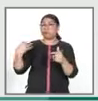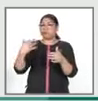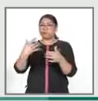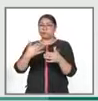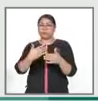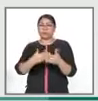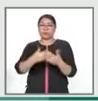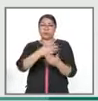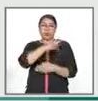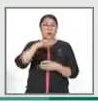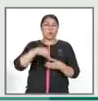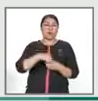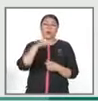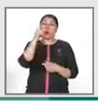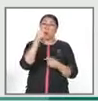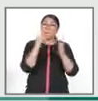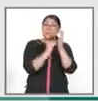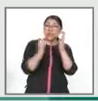se han confirmado